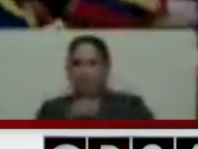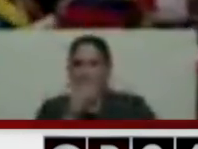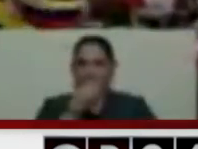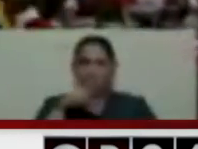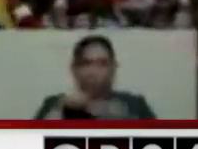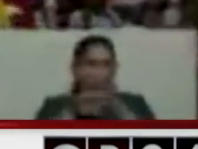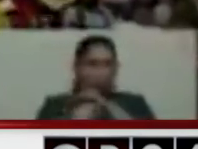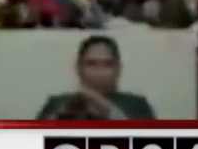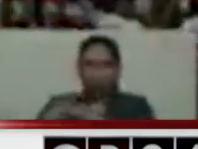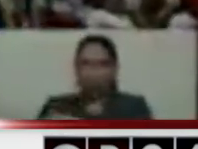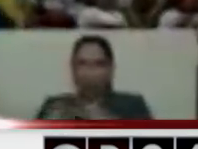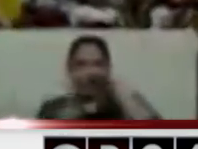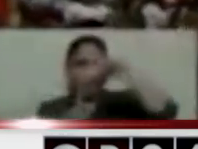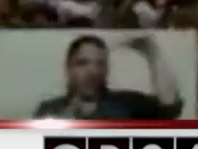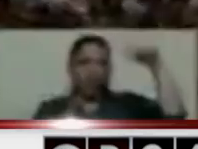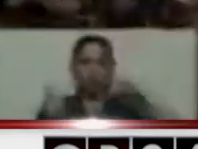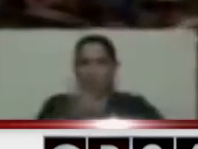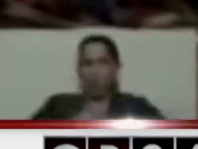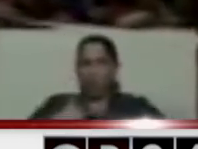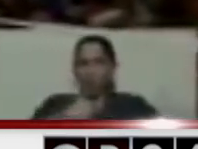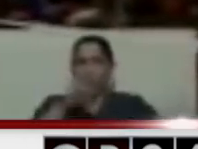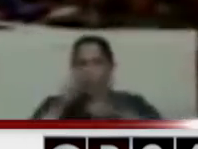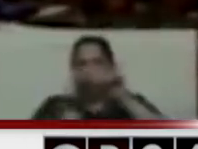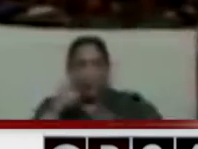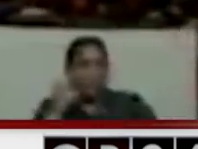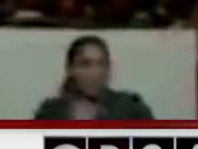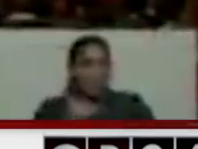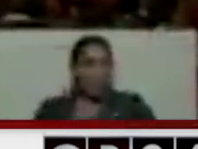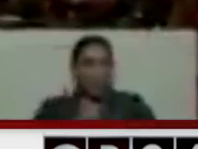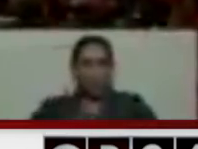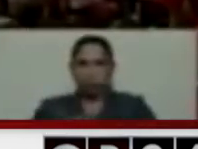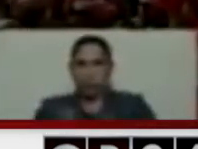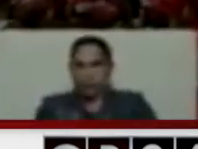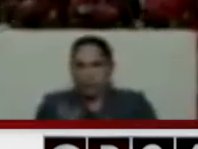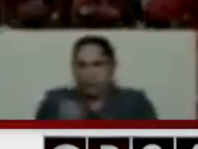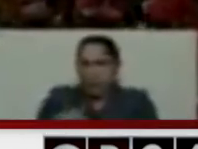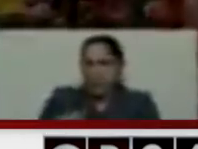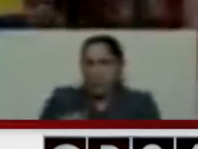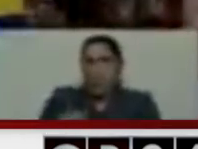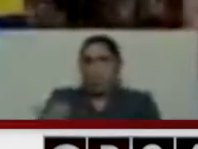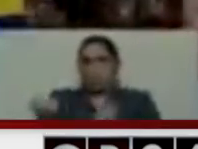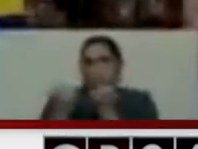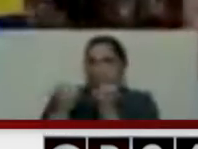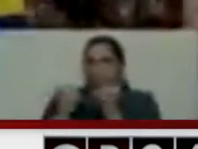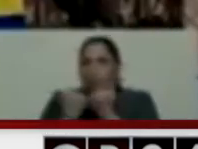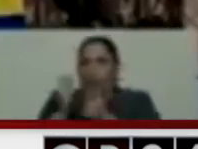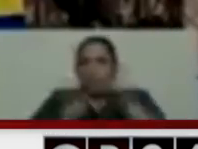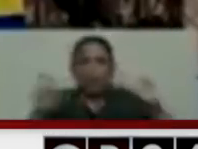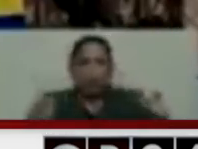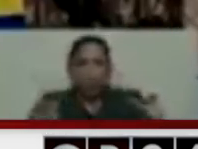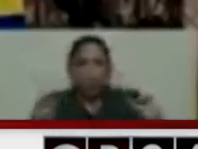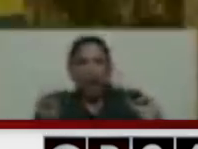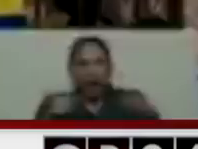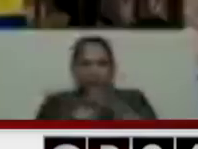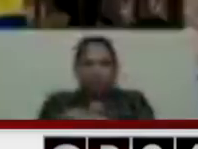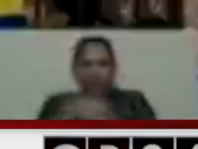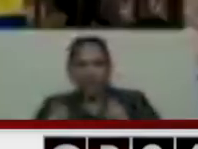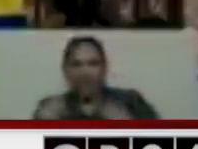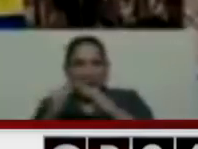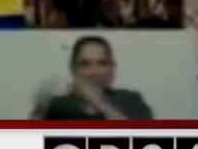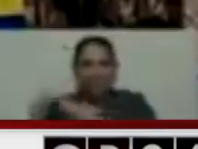queremos justicia, porque no es posible que en 20 años, donde han atropellado un pueblo, han saqueado un pueblo, han maltratado el futuro de un pueblo,